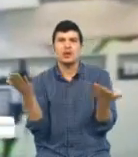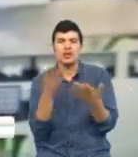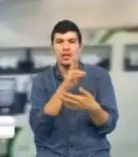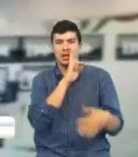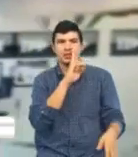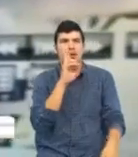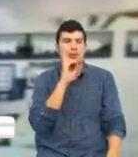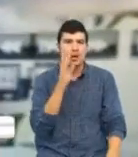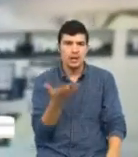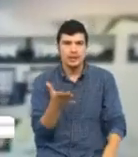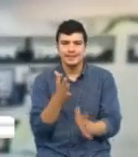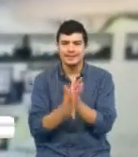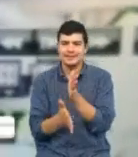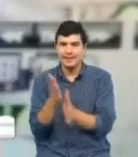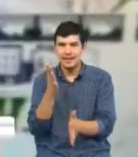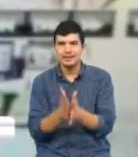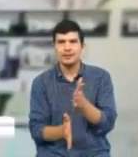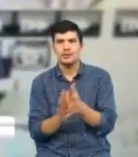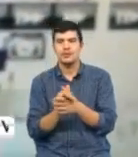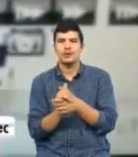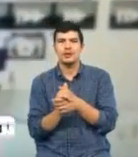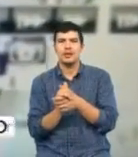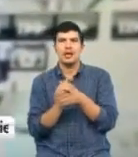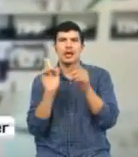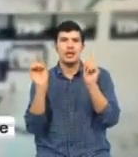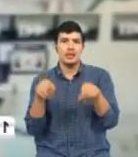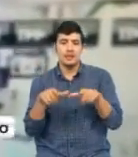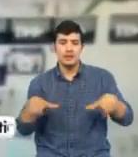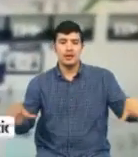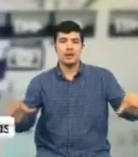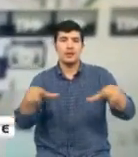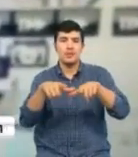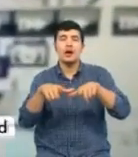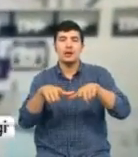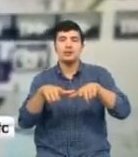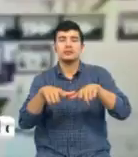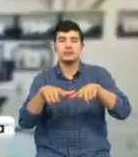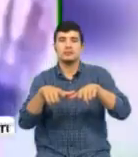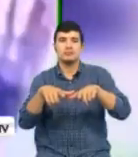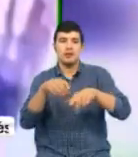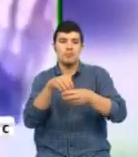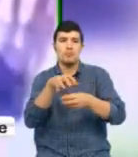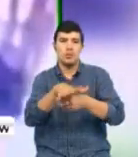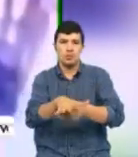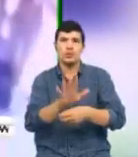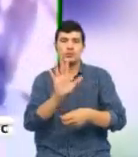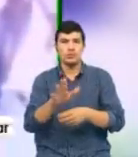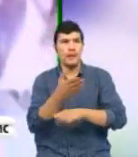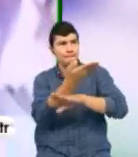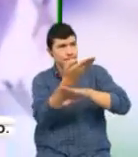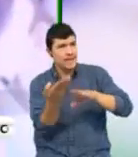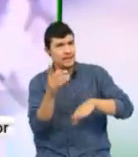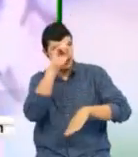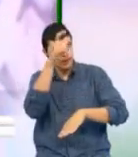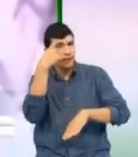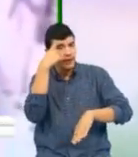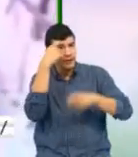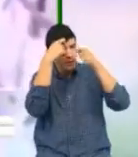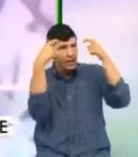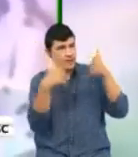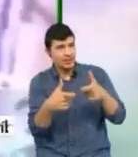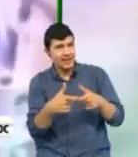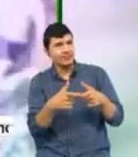restaurantes, centros comerciales y también en establecimientos en la capital del norte de Santander. Ellos le exigieron al gobierno nacional